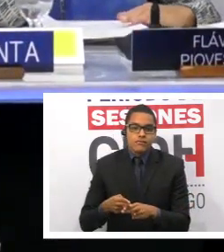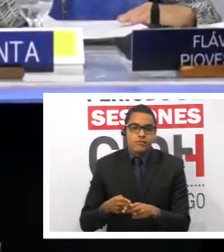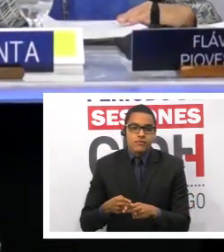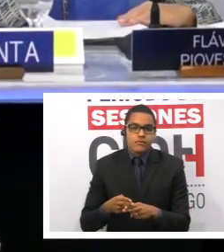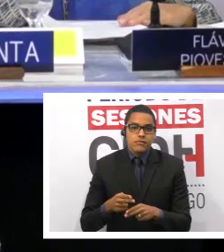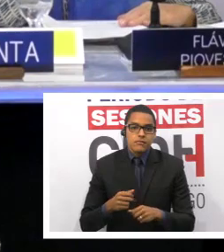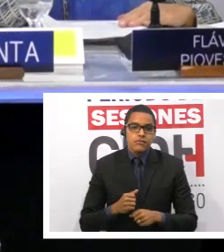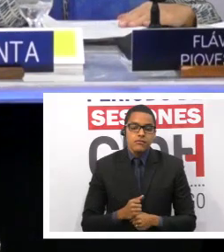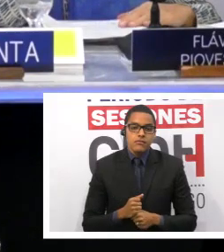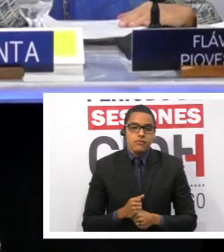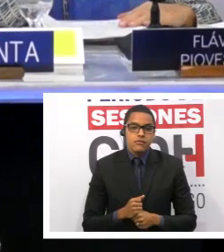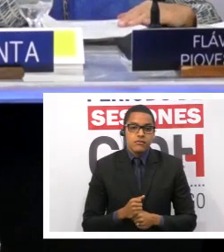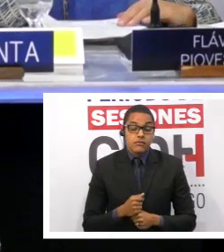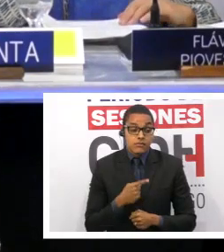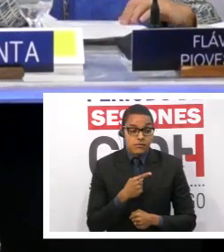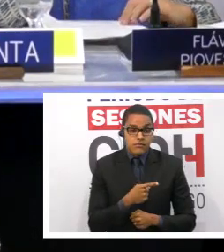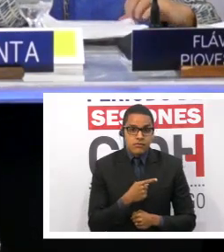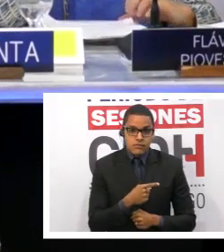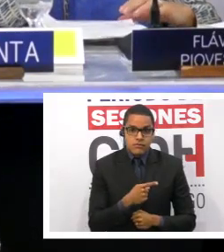y